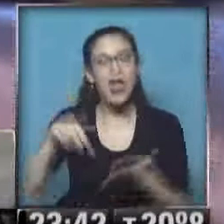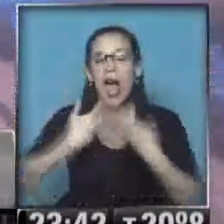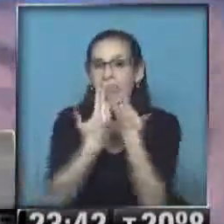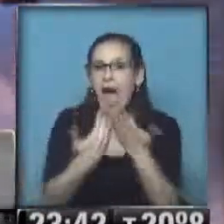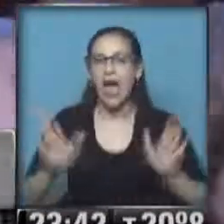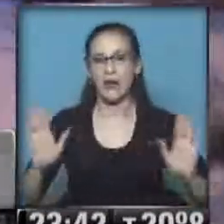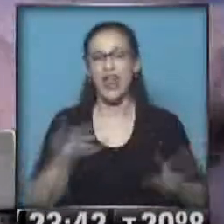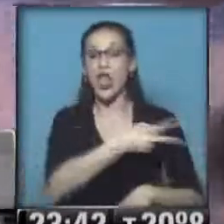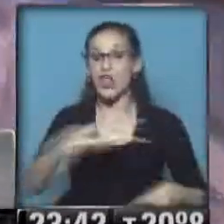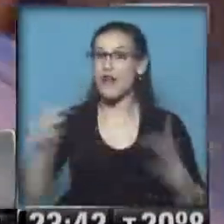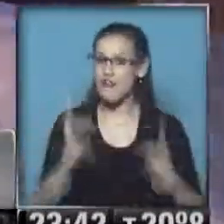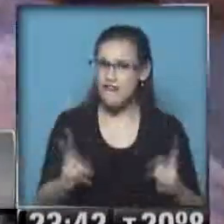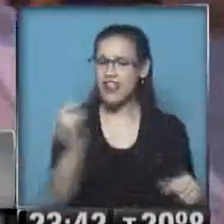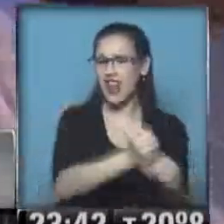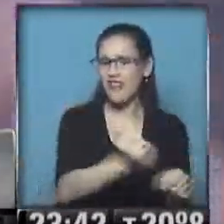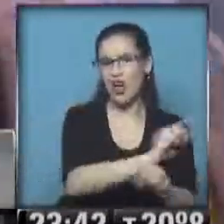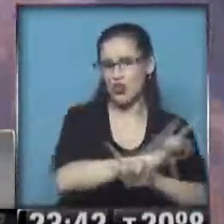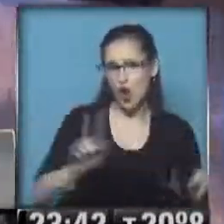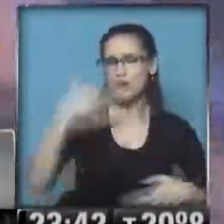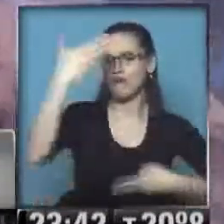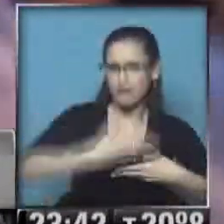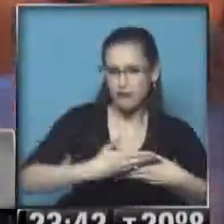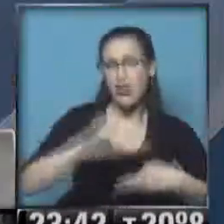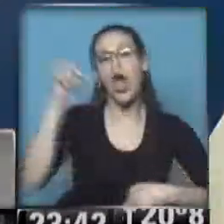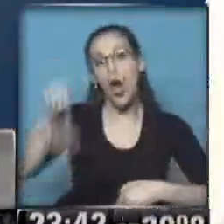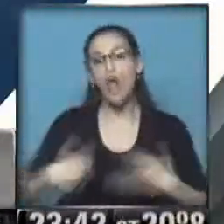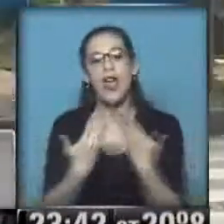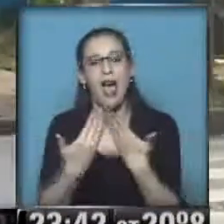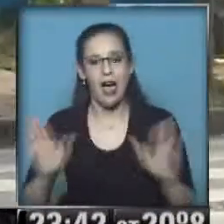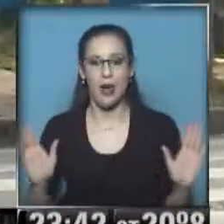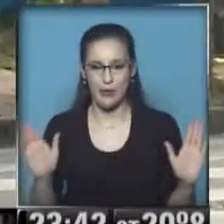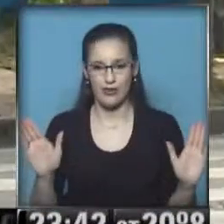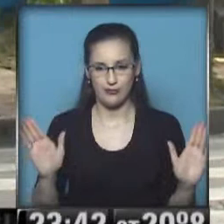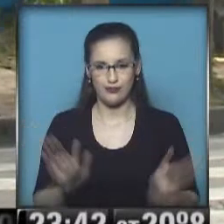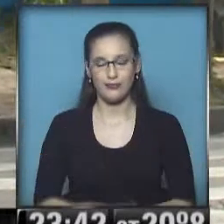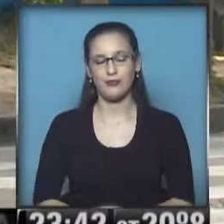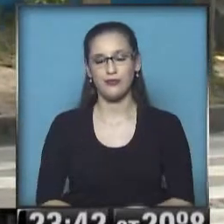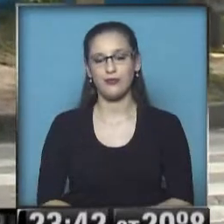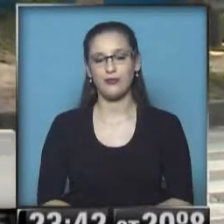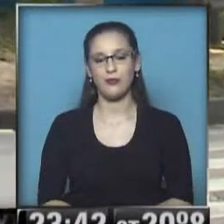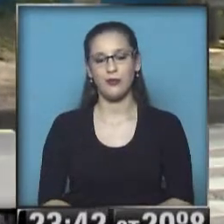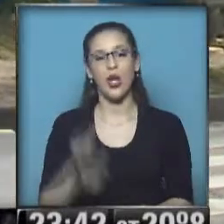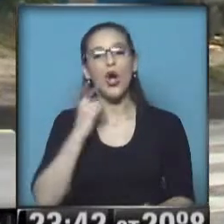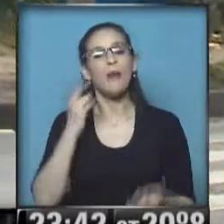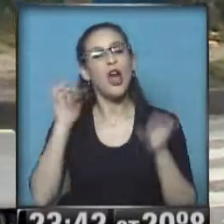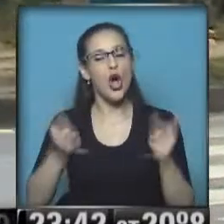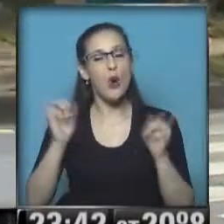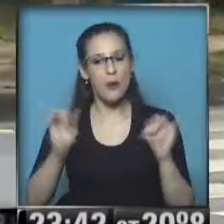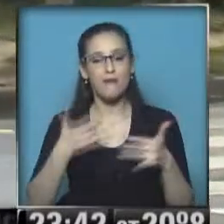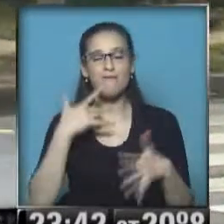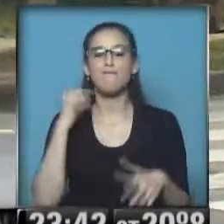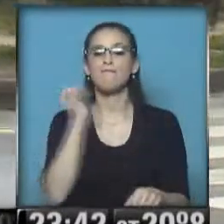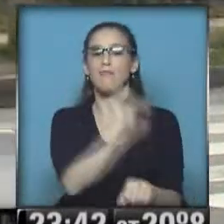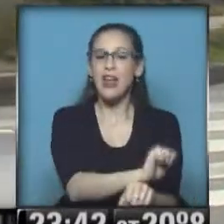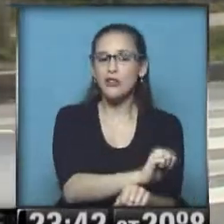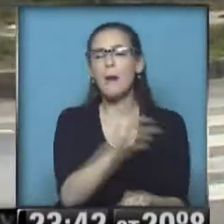y permitió finalmente el ingreso de la comisión interna gremial. Un joven fue detenido como presunto